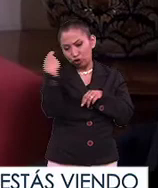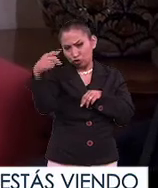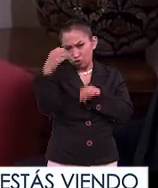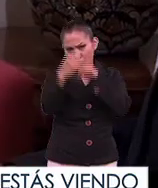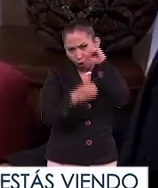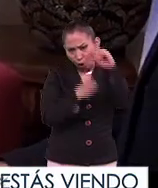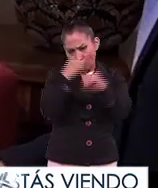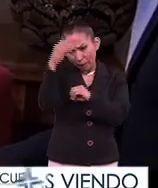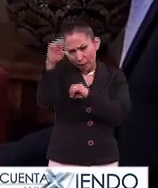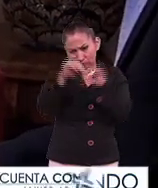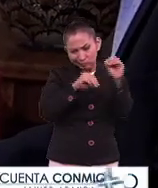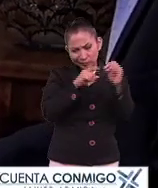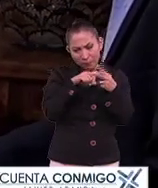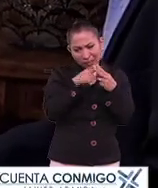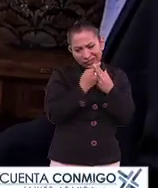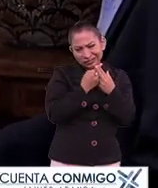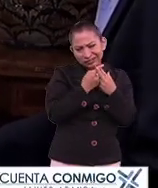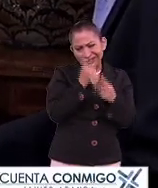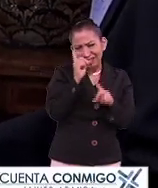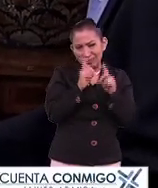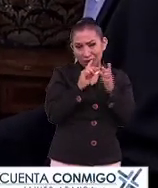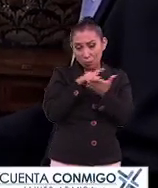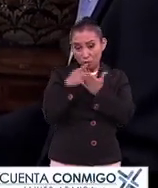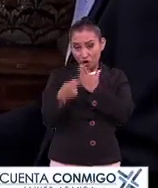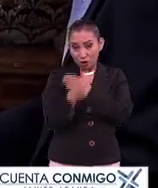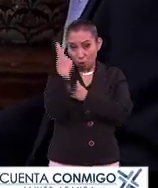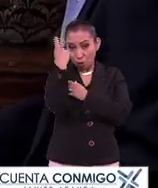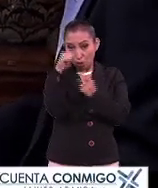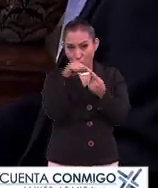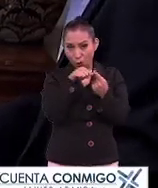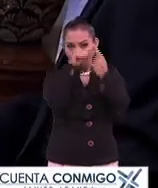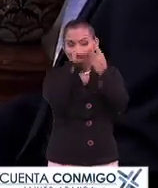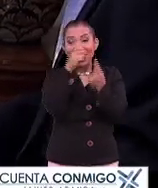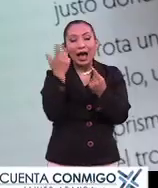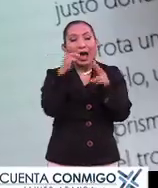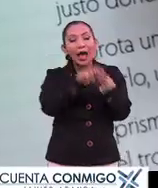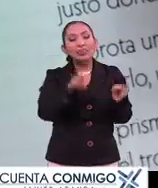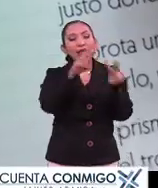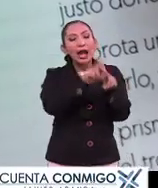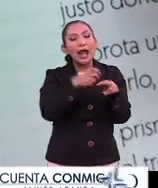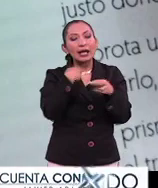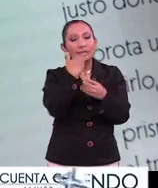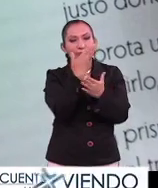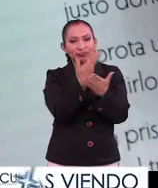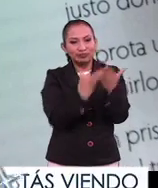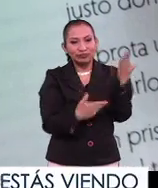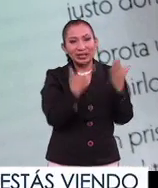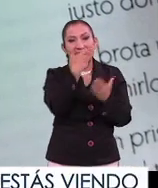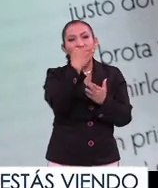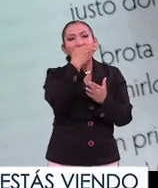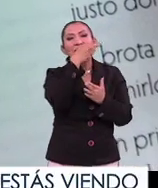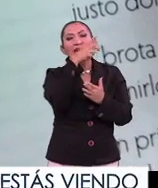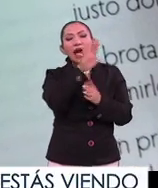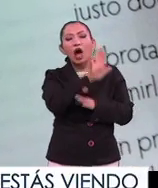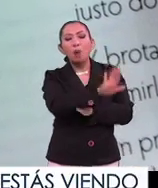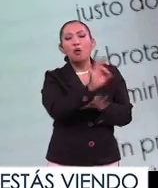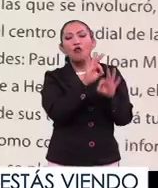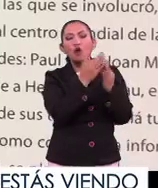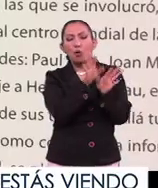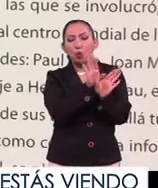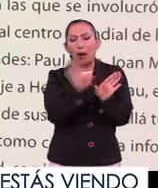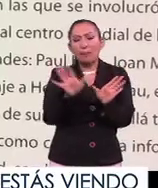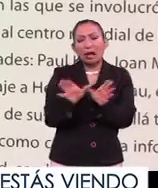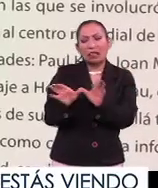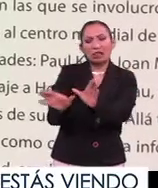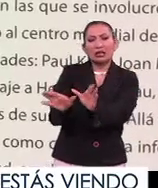obra, surgieron diversos proyectos. Uno de ellos, el de analizar la gráfica como un módulo